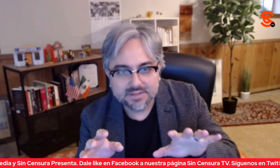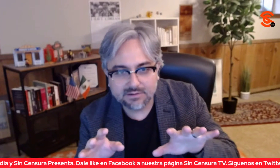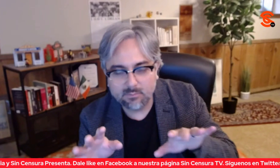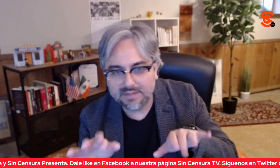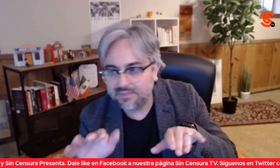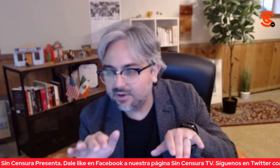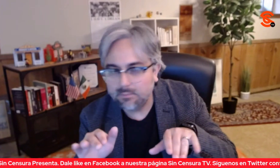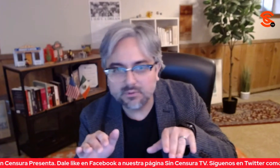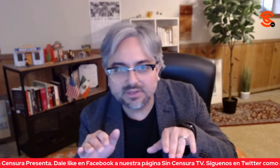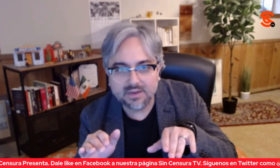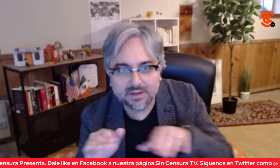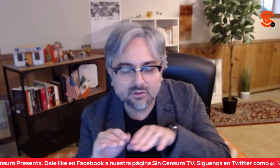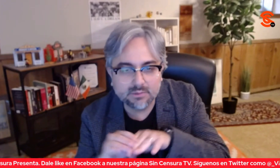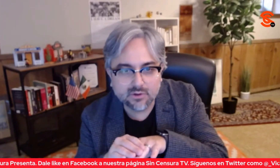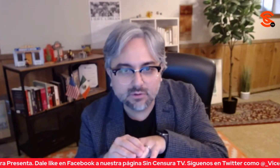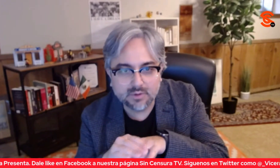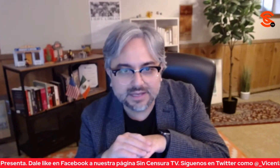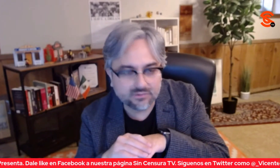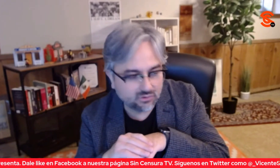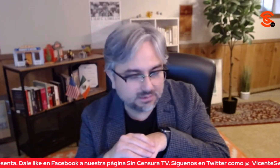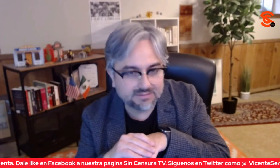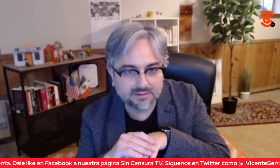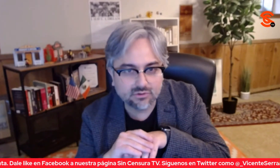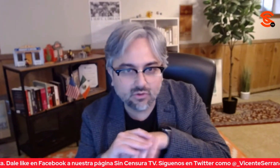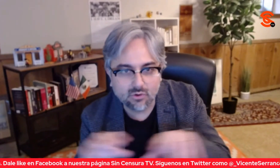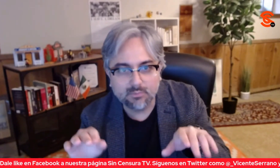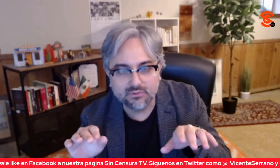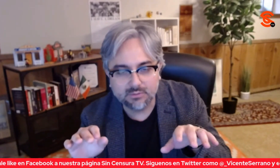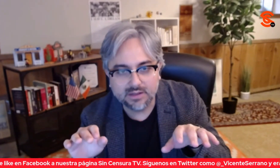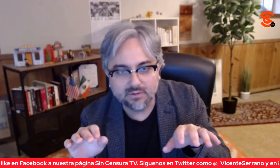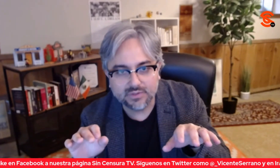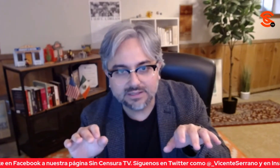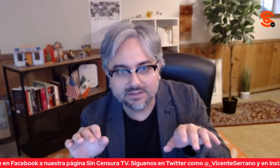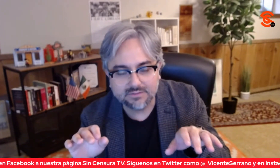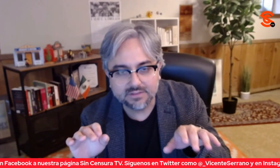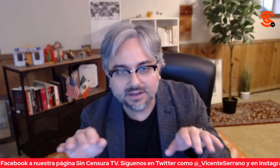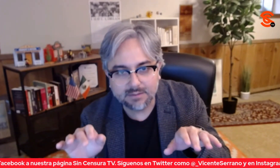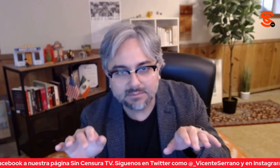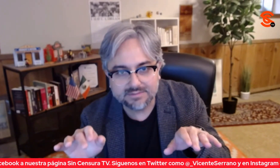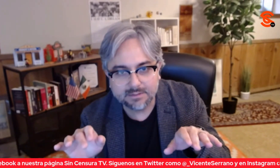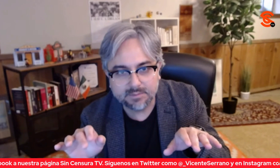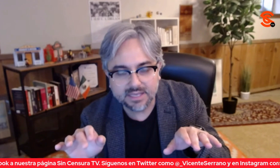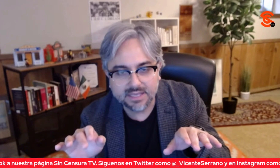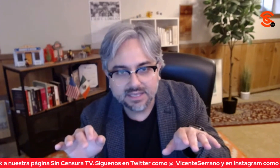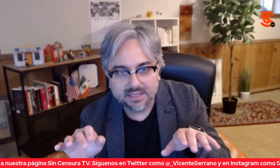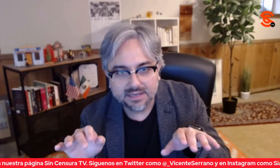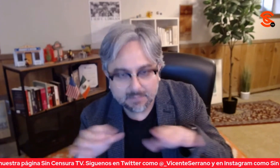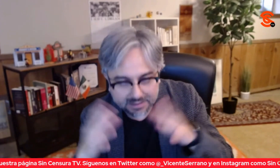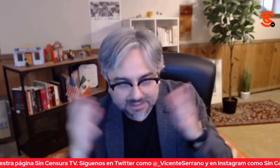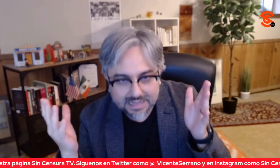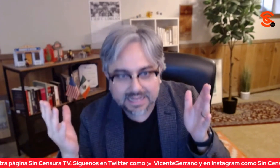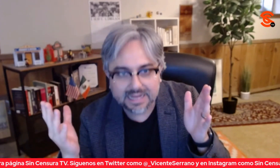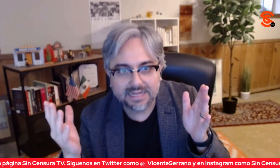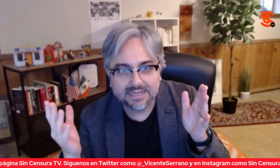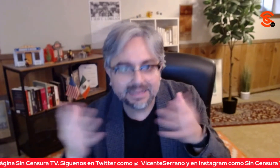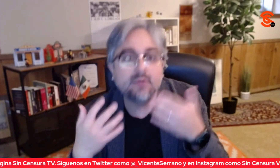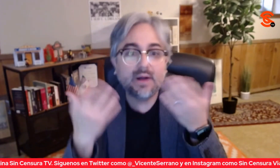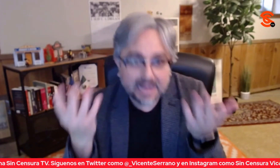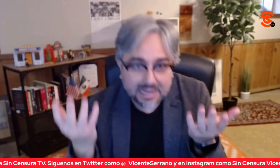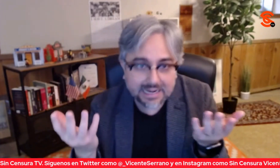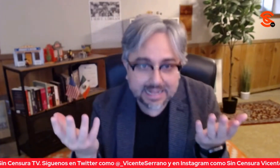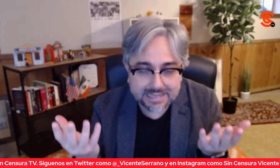Y se lo planteo porque ahora en los medios de comunicación van a hacer todo lo posible con tal de defender a la ministra Piña, lavarle la